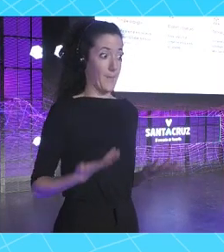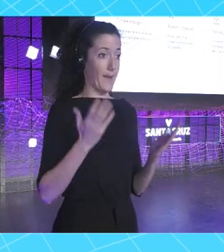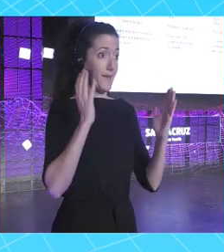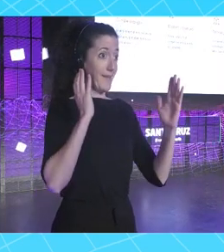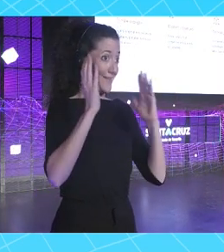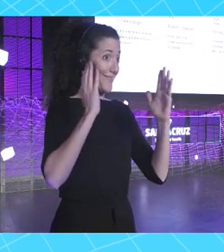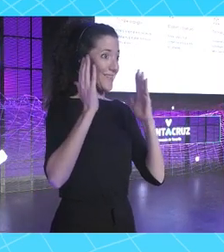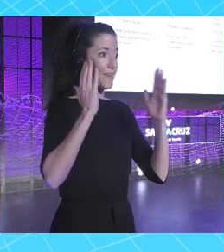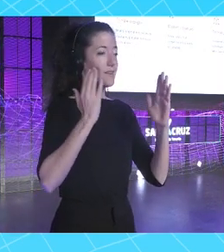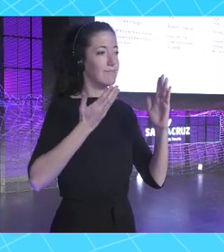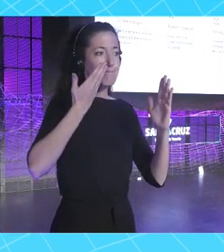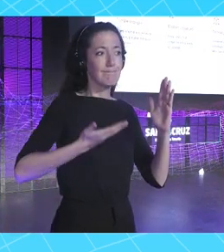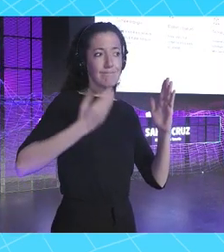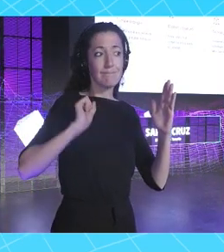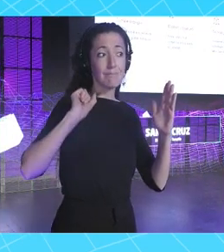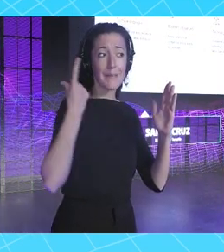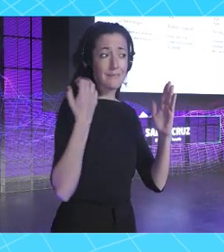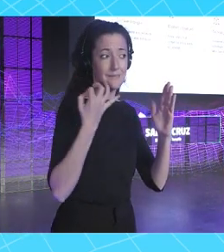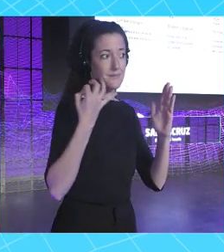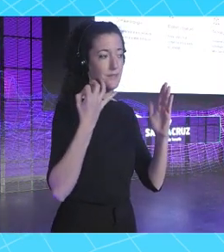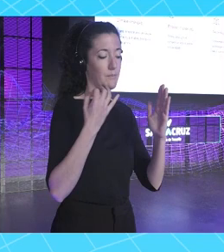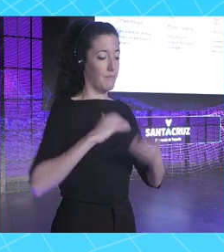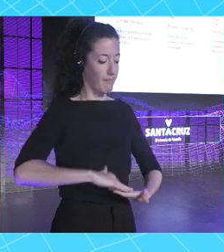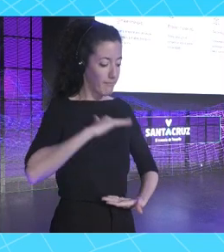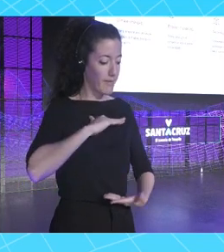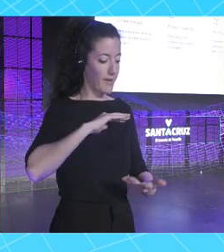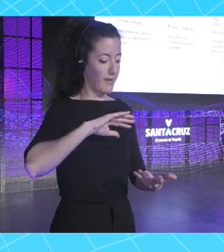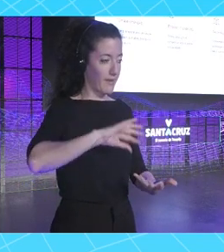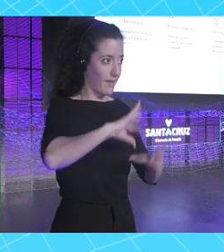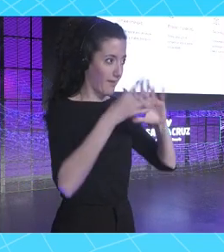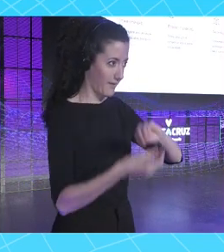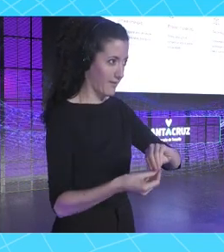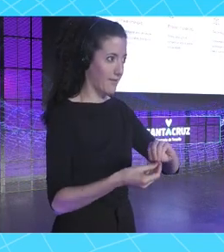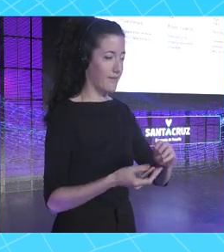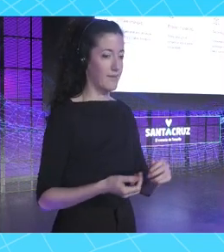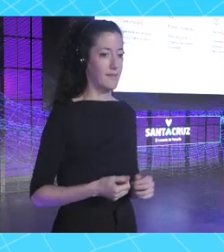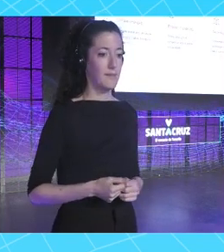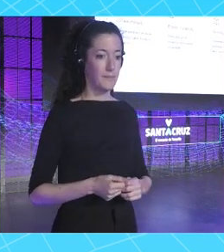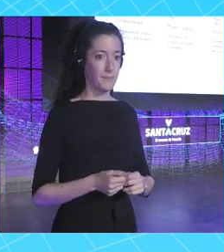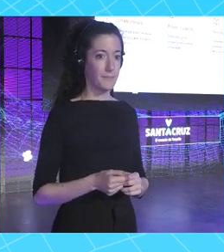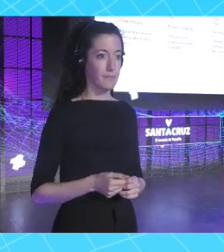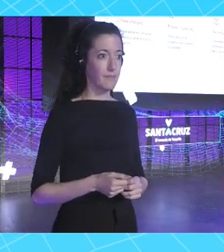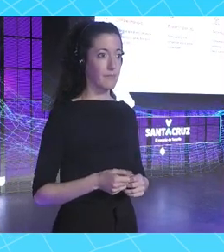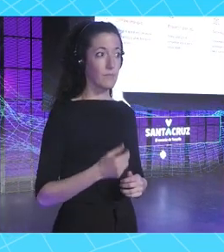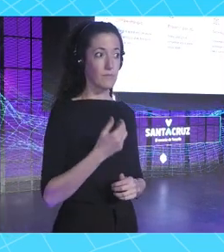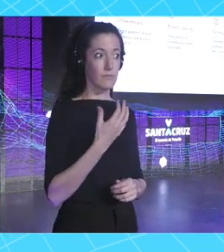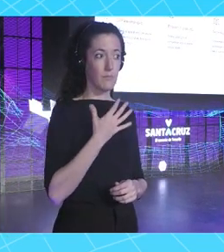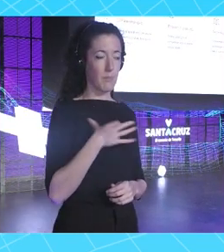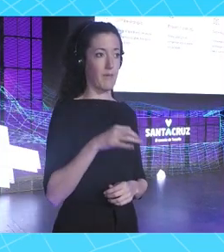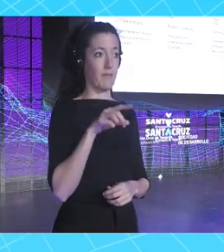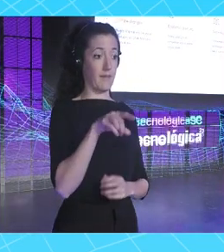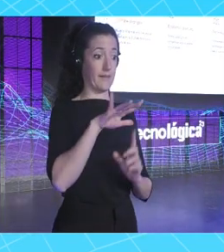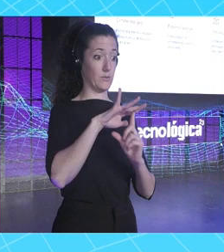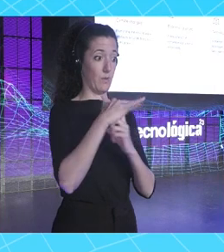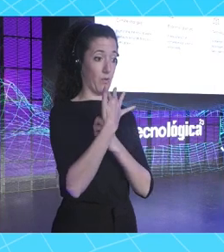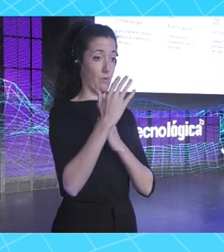que ahora el ser capaz de adaptarse Y ser capaz de reaccionar digerir y